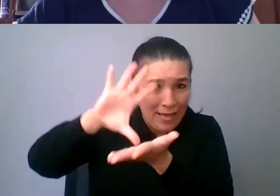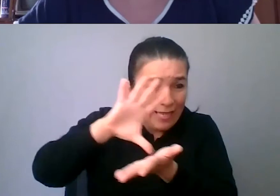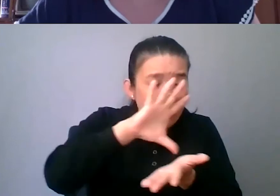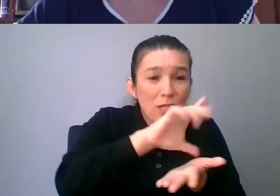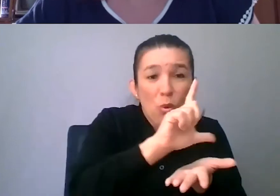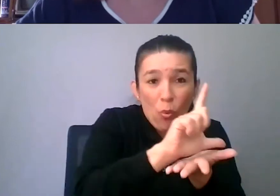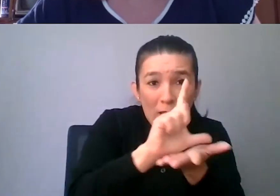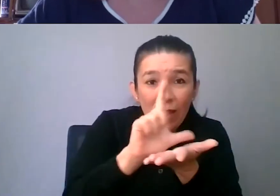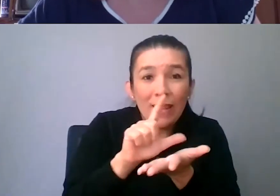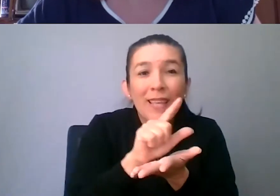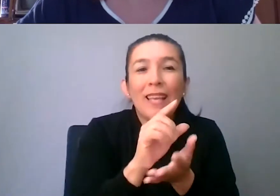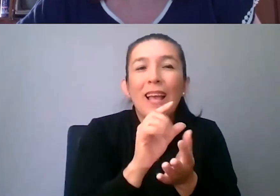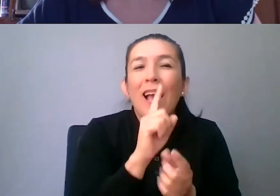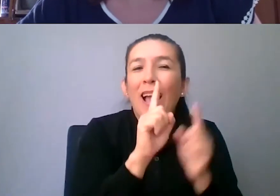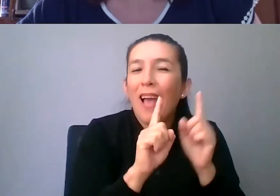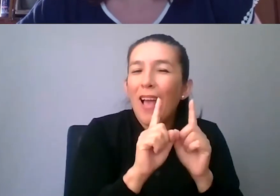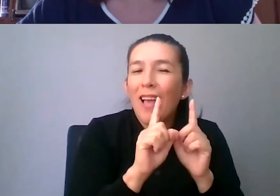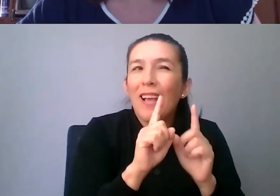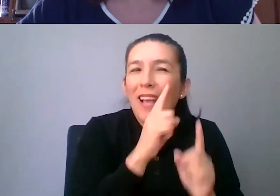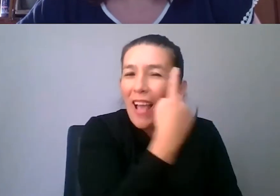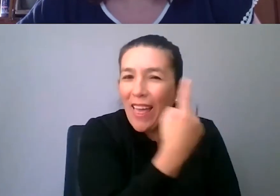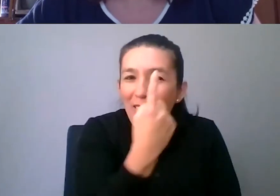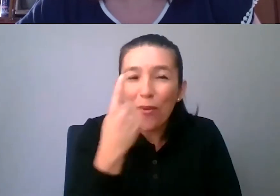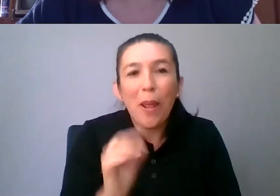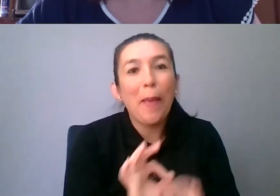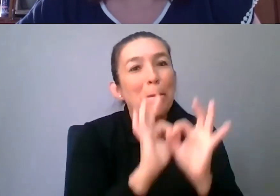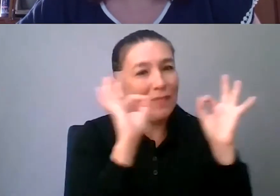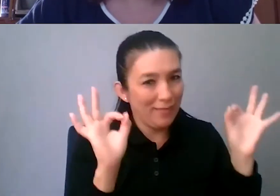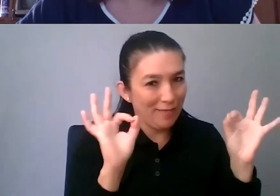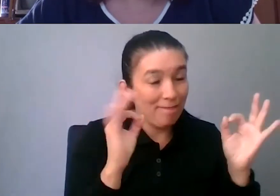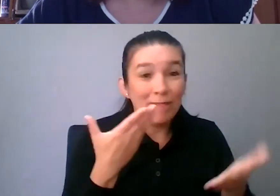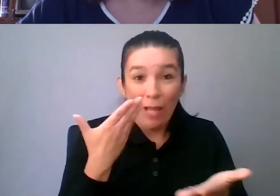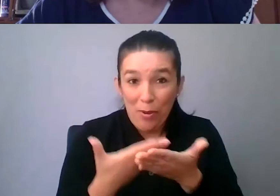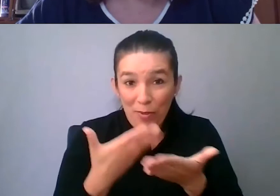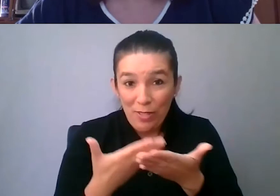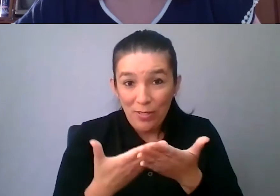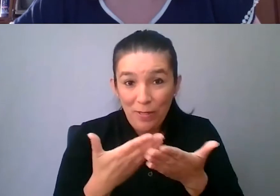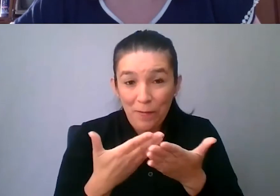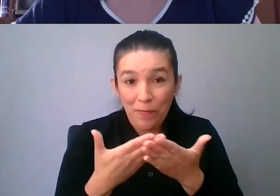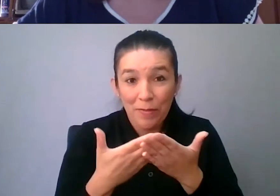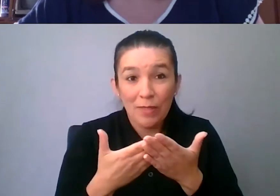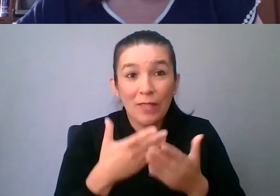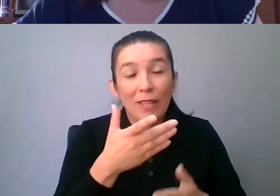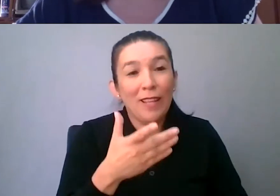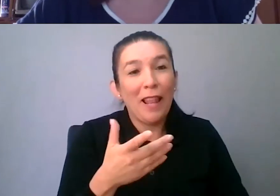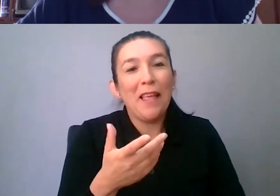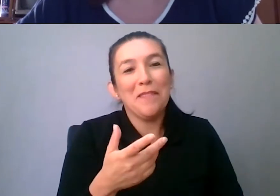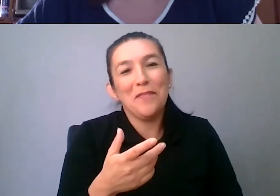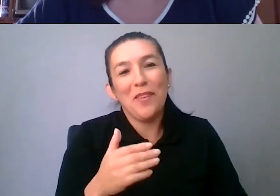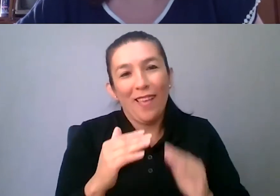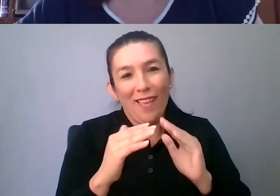alguna especificidad. Y en este caso me gustaría, y aprovechando también que como el anfitrión aquí es